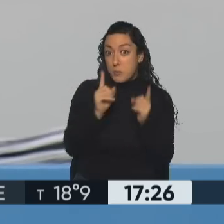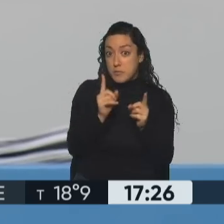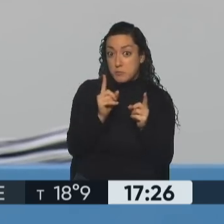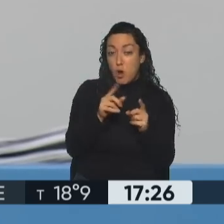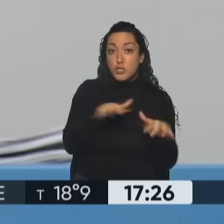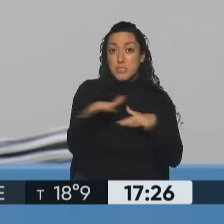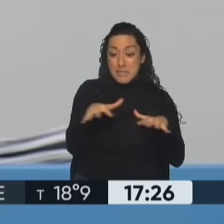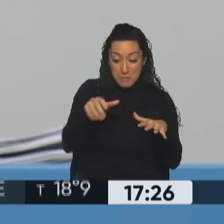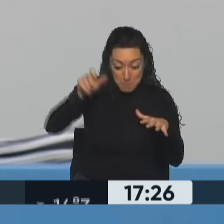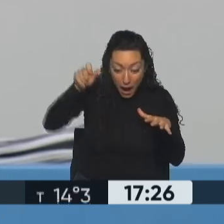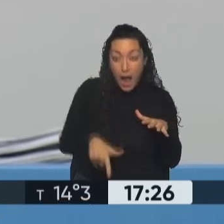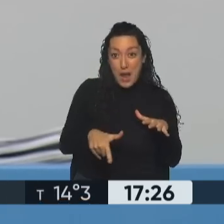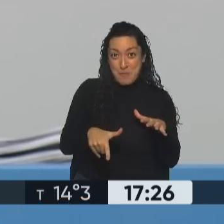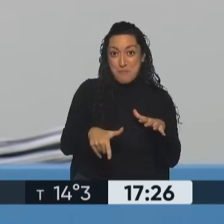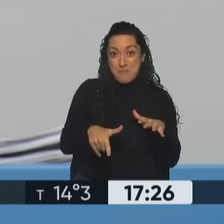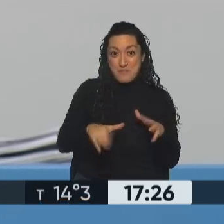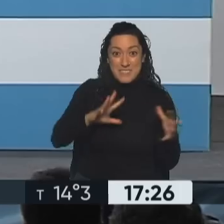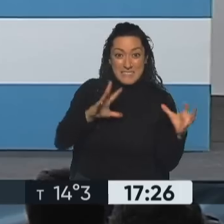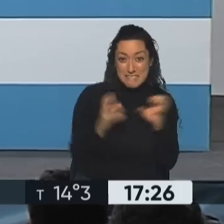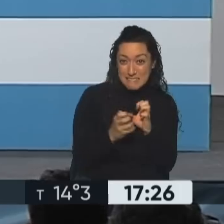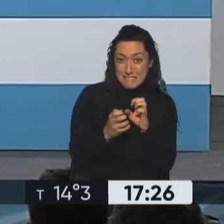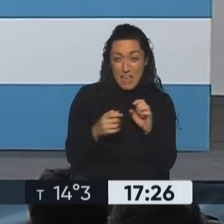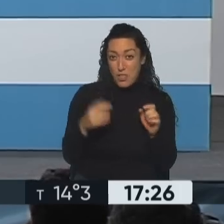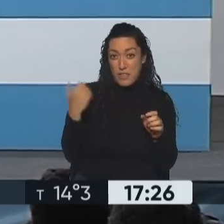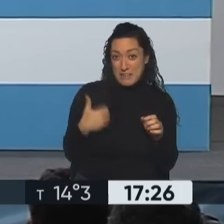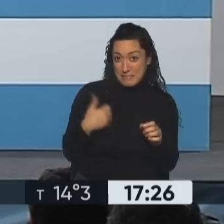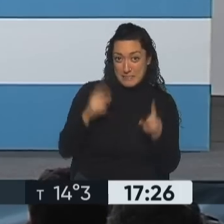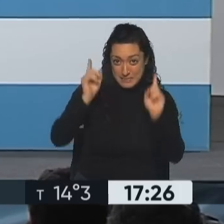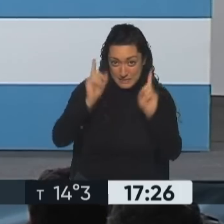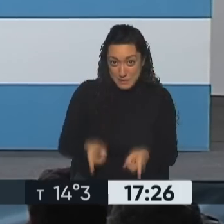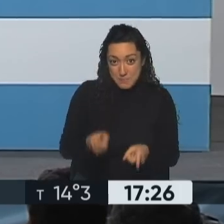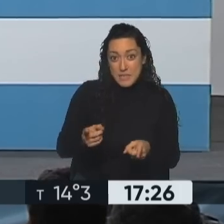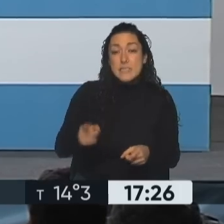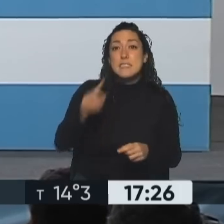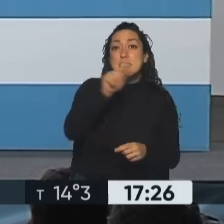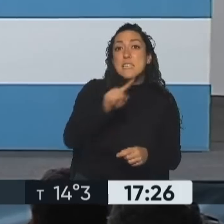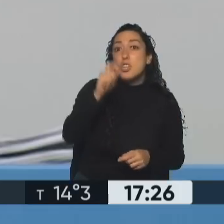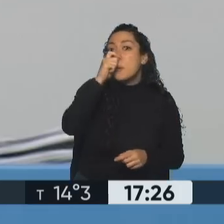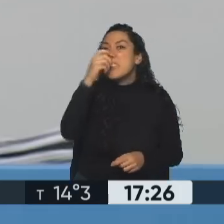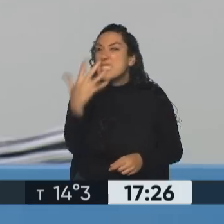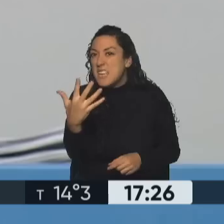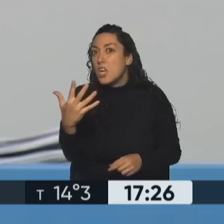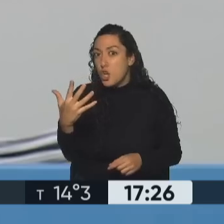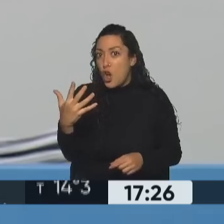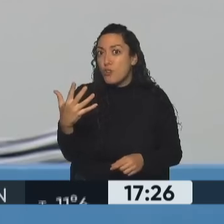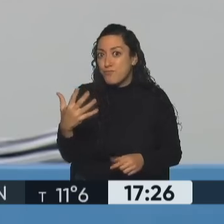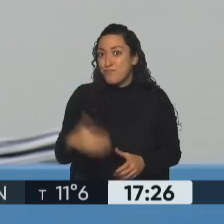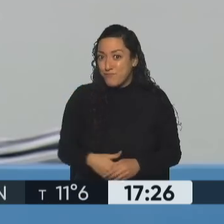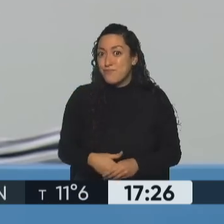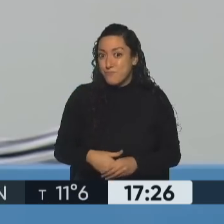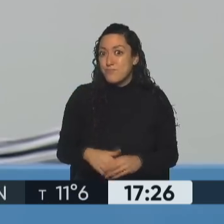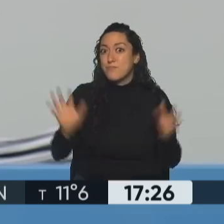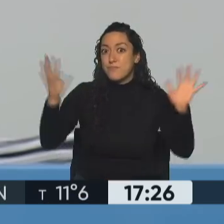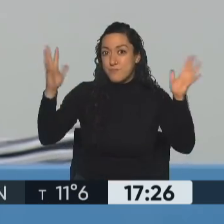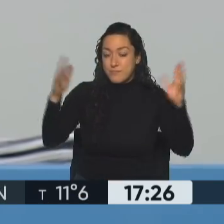propia, autóctona, folclórica casi podríamos decir, de la 125. A ver,